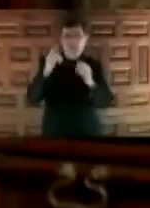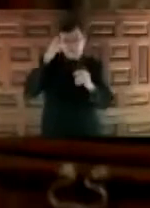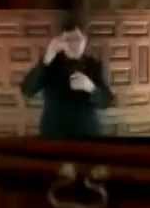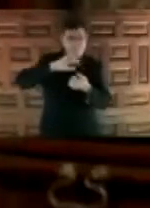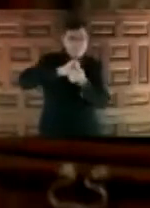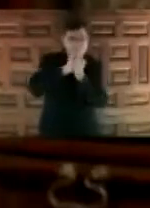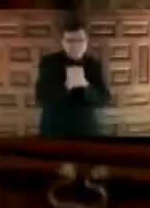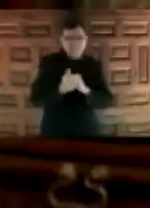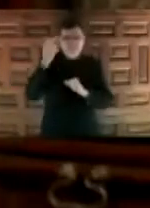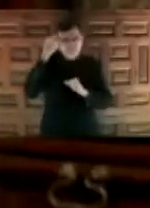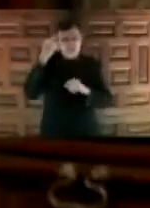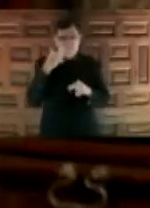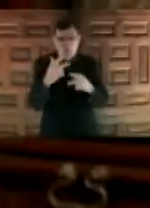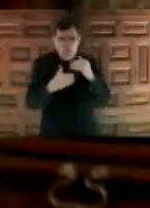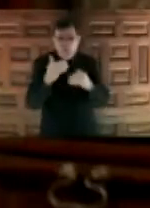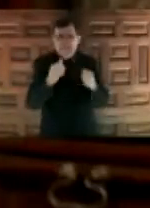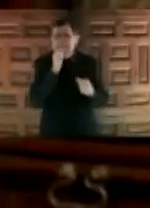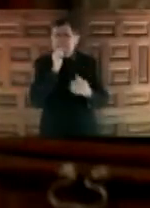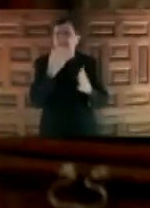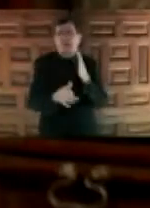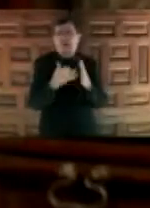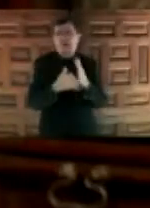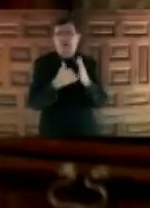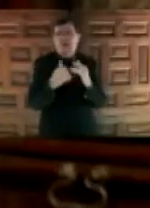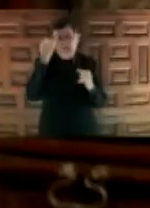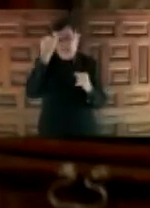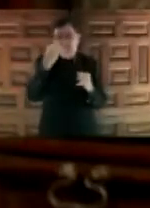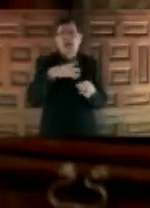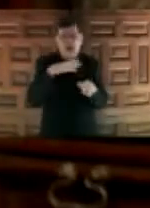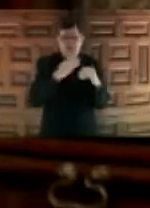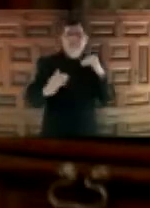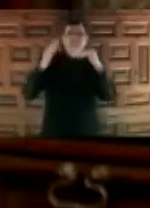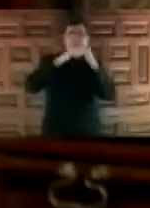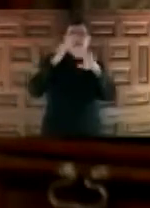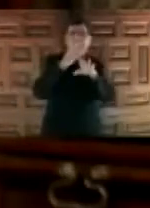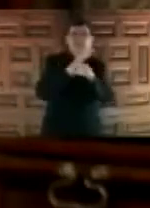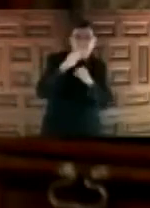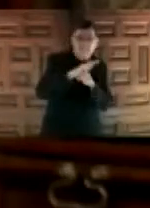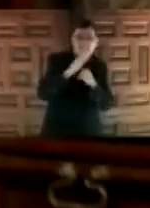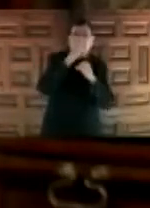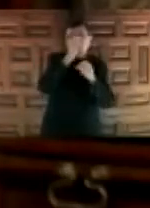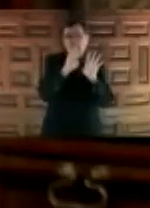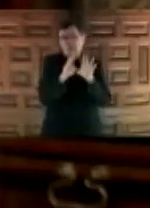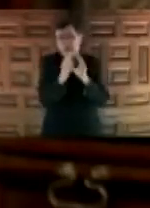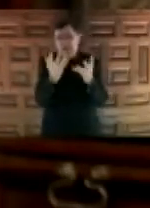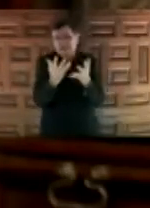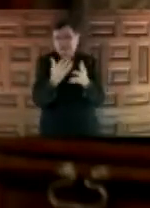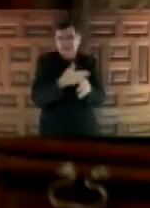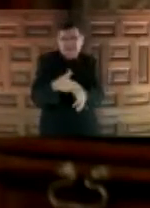desarrolle, sea mejor? No tenemos esa idea todavía. Podríamos tenerlo para la educación superior y en función de eso ver de qué